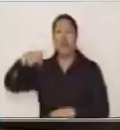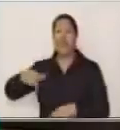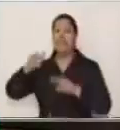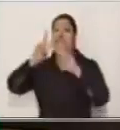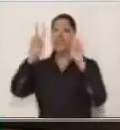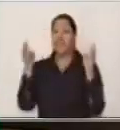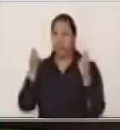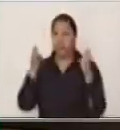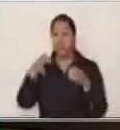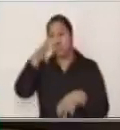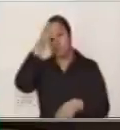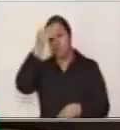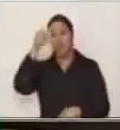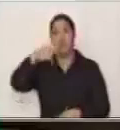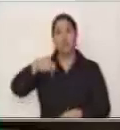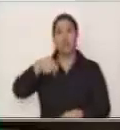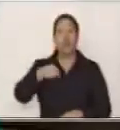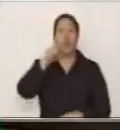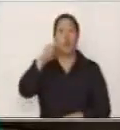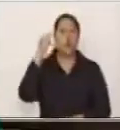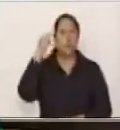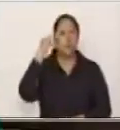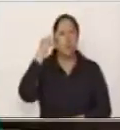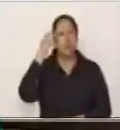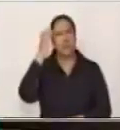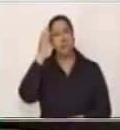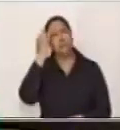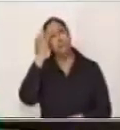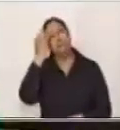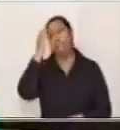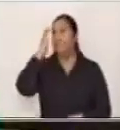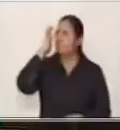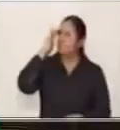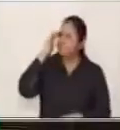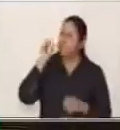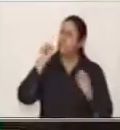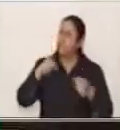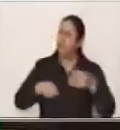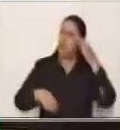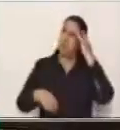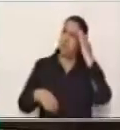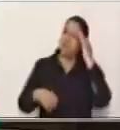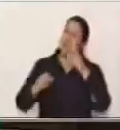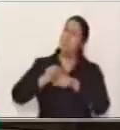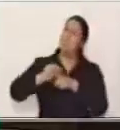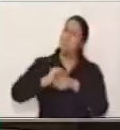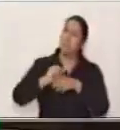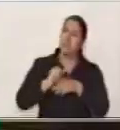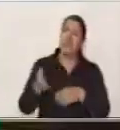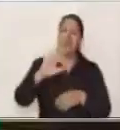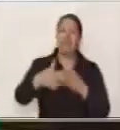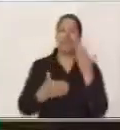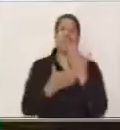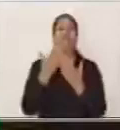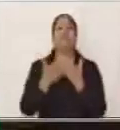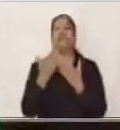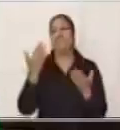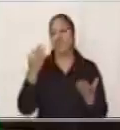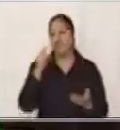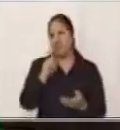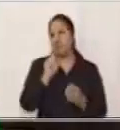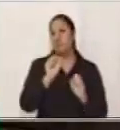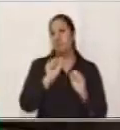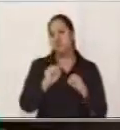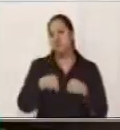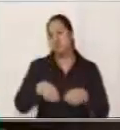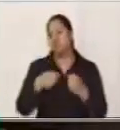hoy para que así tu mente pueda ir trabajando y sea mucho más fácil para ti obtener los resultados que